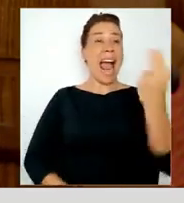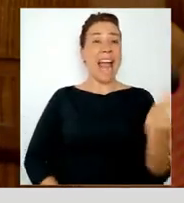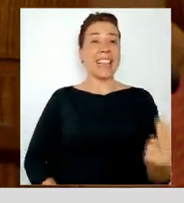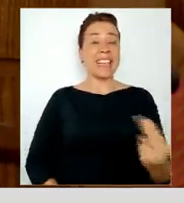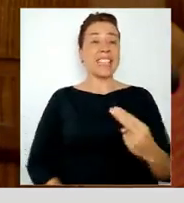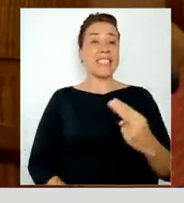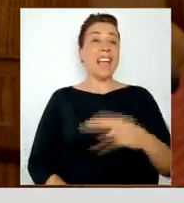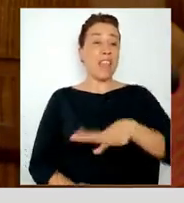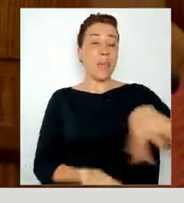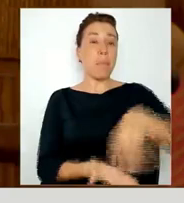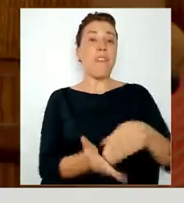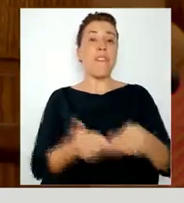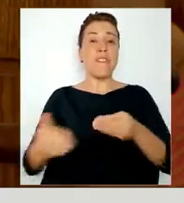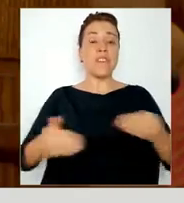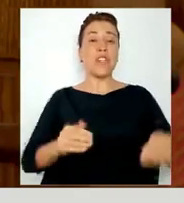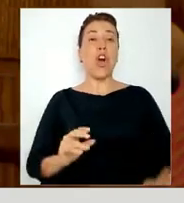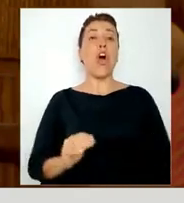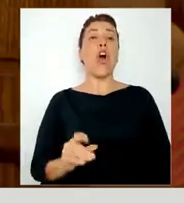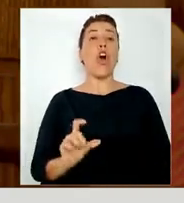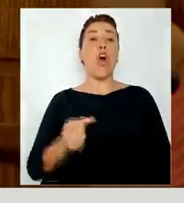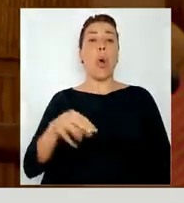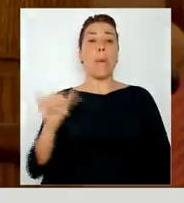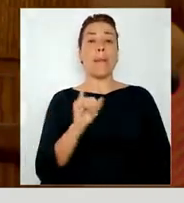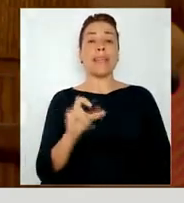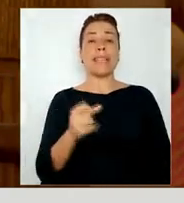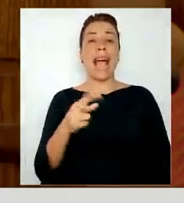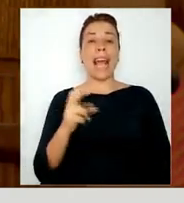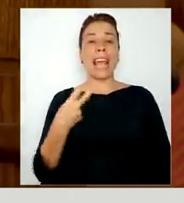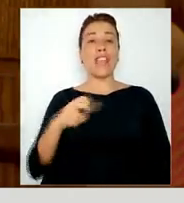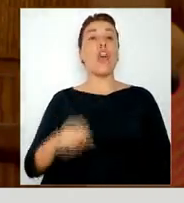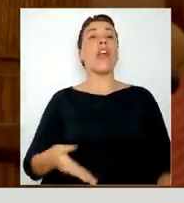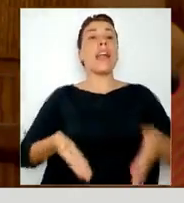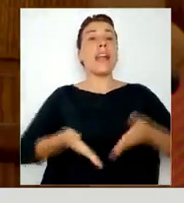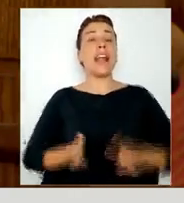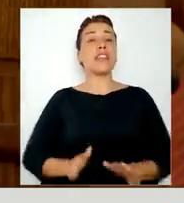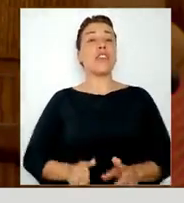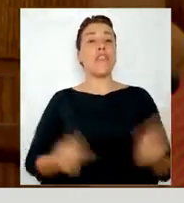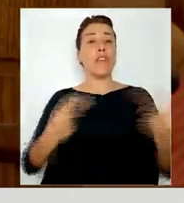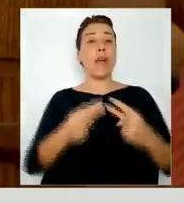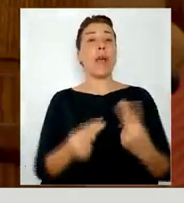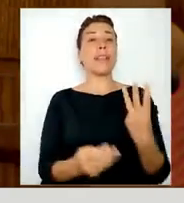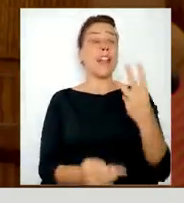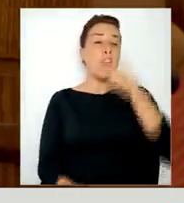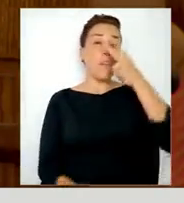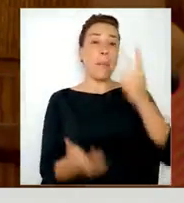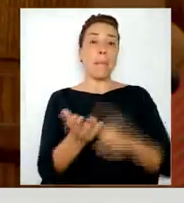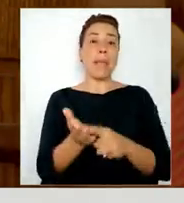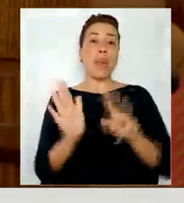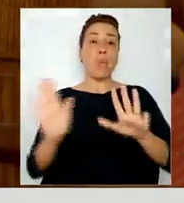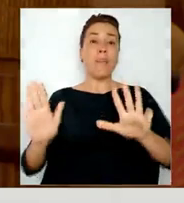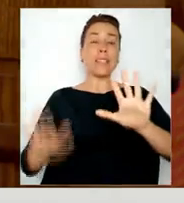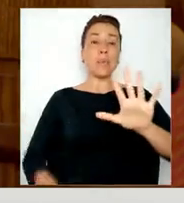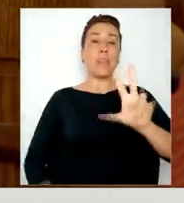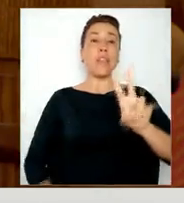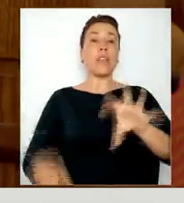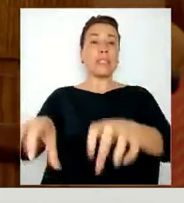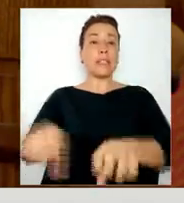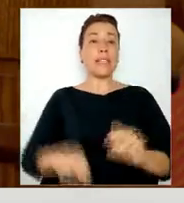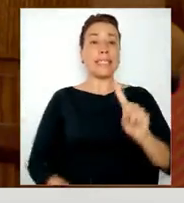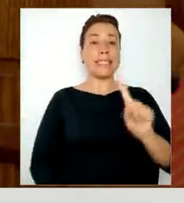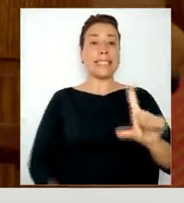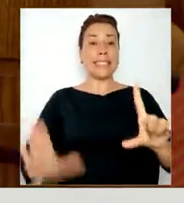nacido en Viña del mar un tres de noviembre del año 1952 fue secuestrado el 7 de julio de 1981